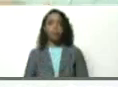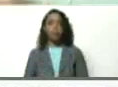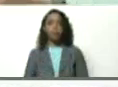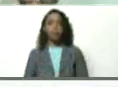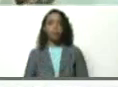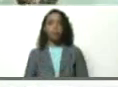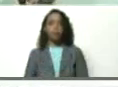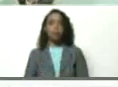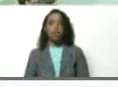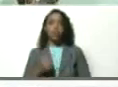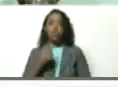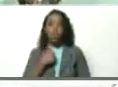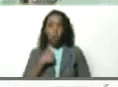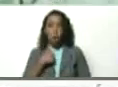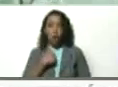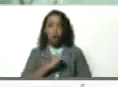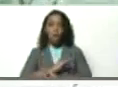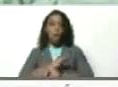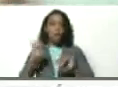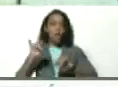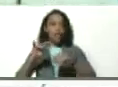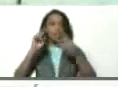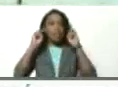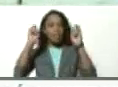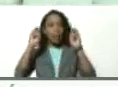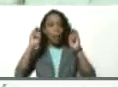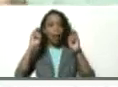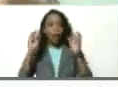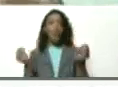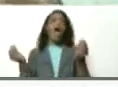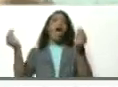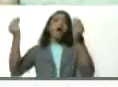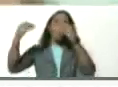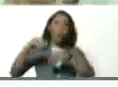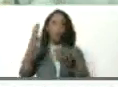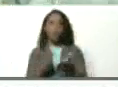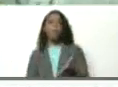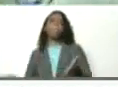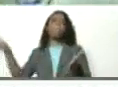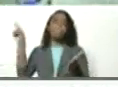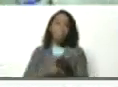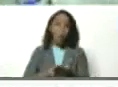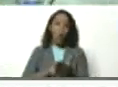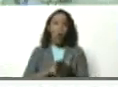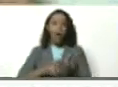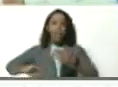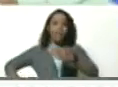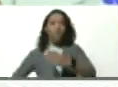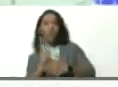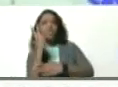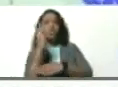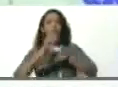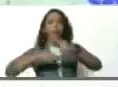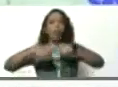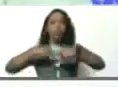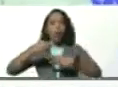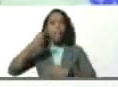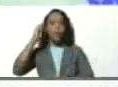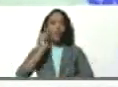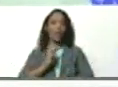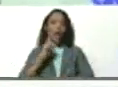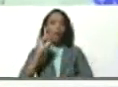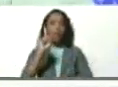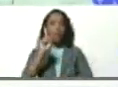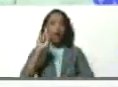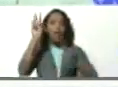y voy a sellar un pacto de rectificación y de refundación de la revolución bolivariana en